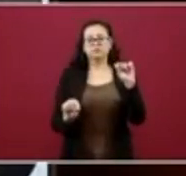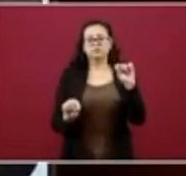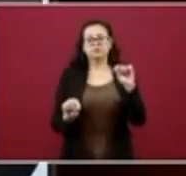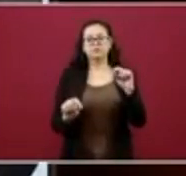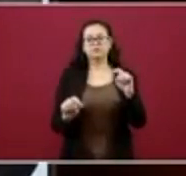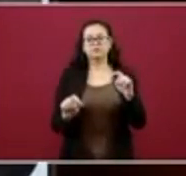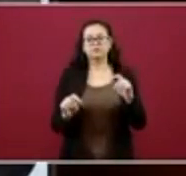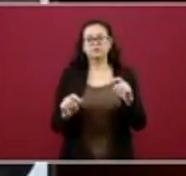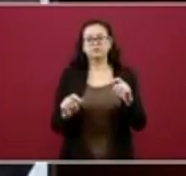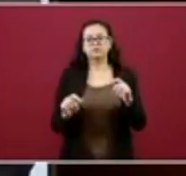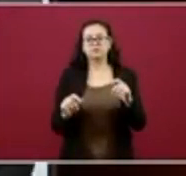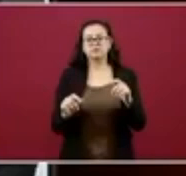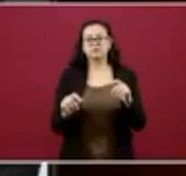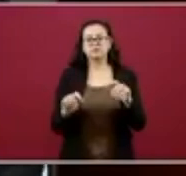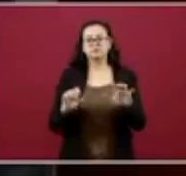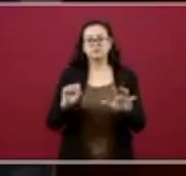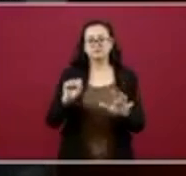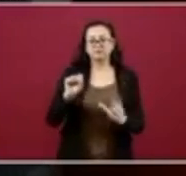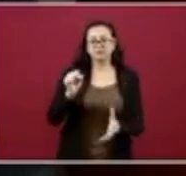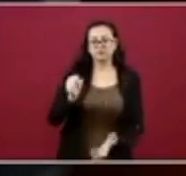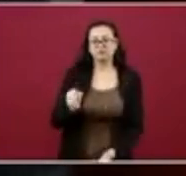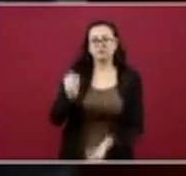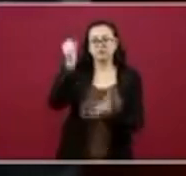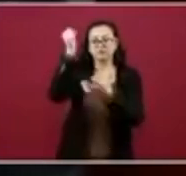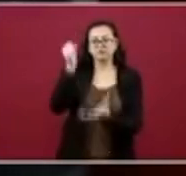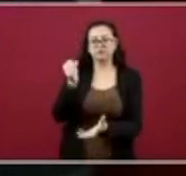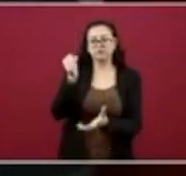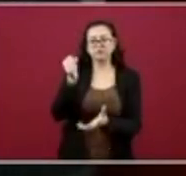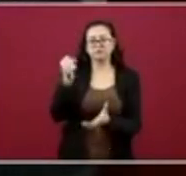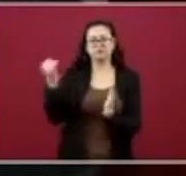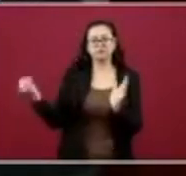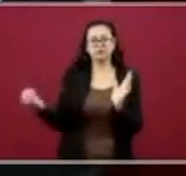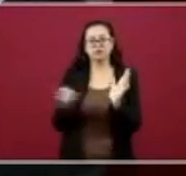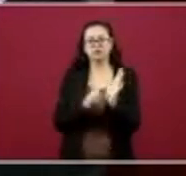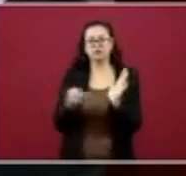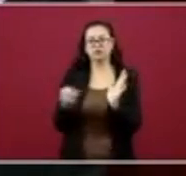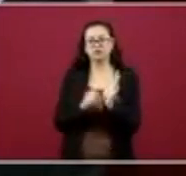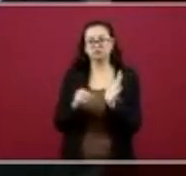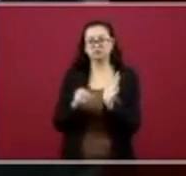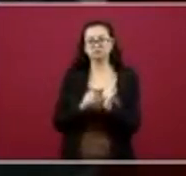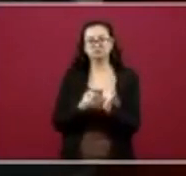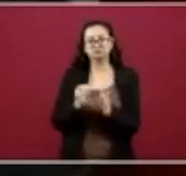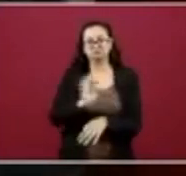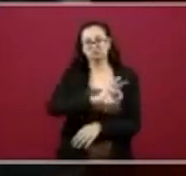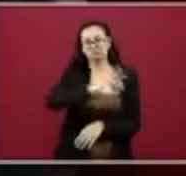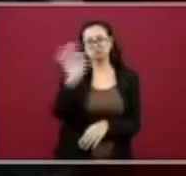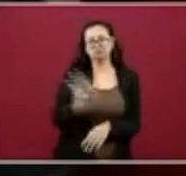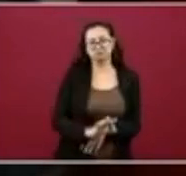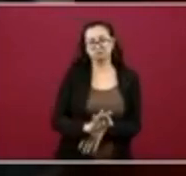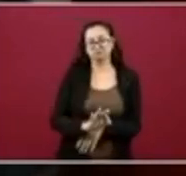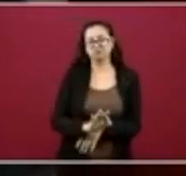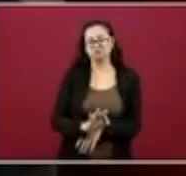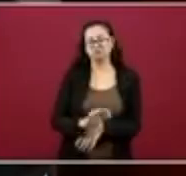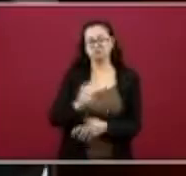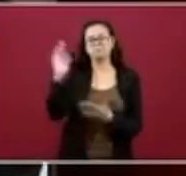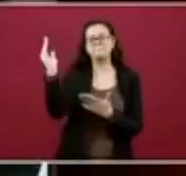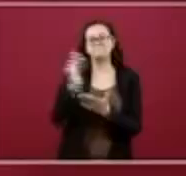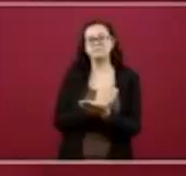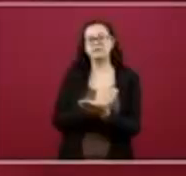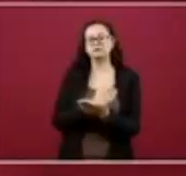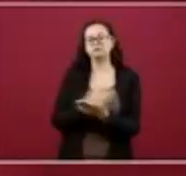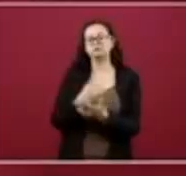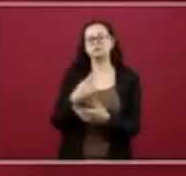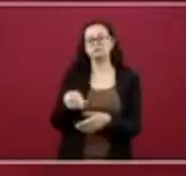incrementa el monto del incentivo fiscal para Petróleos Mexicanos. prácticamente es un